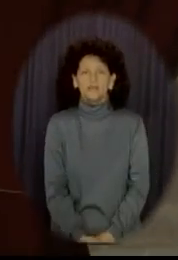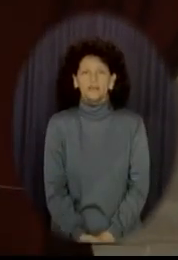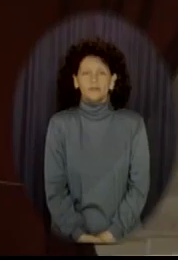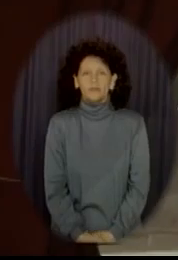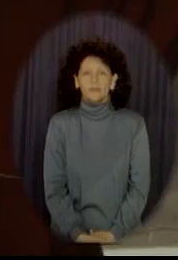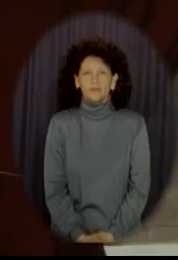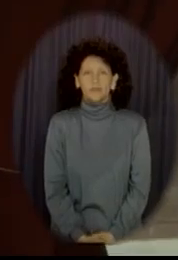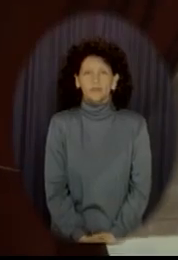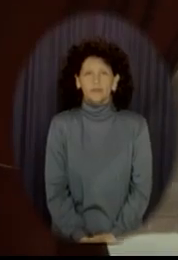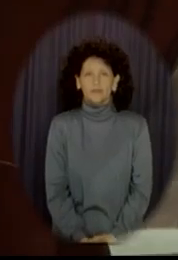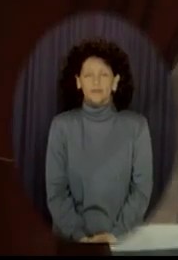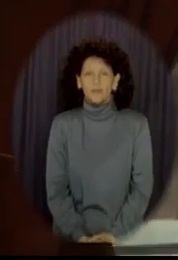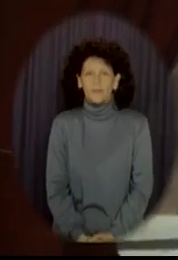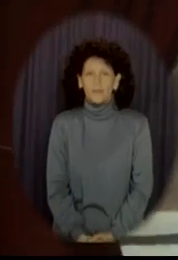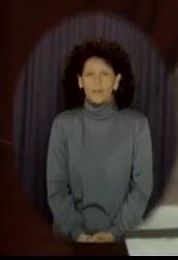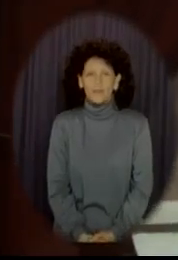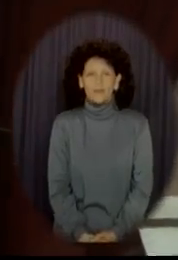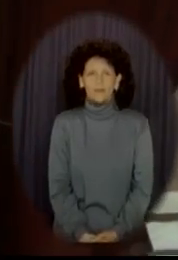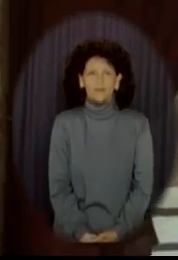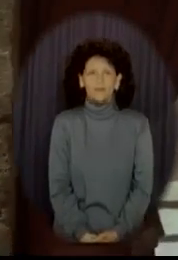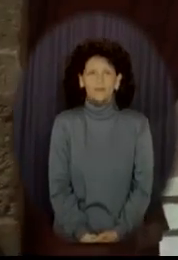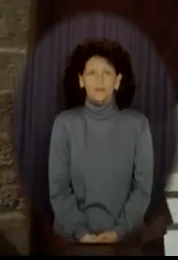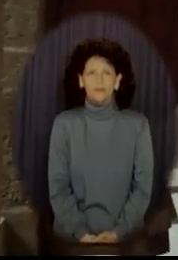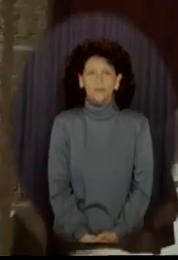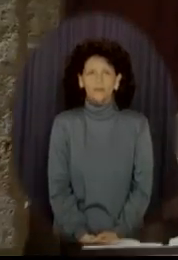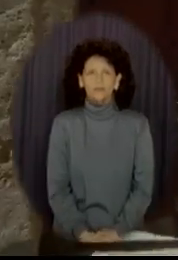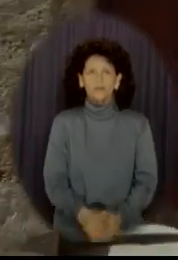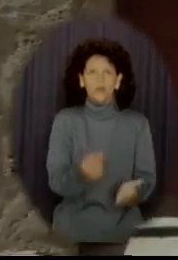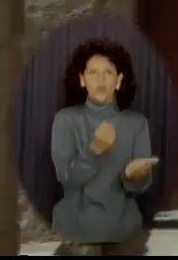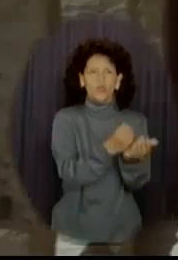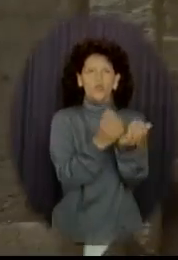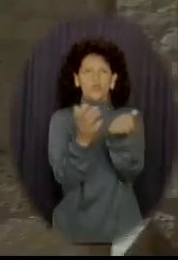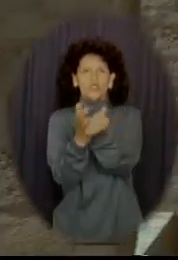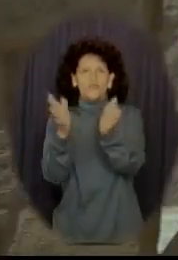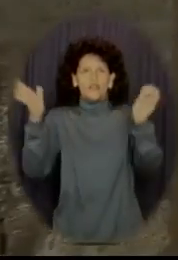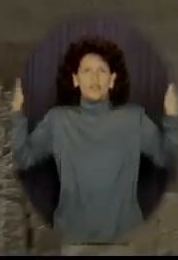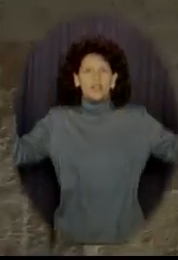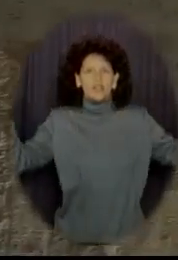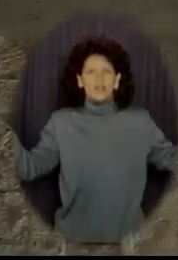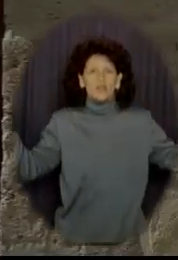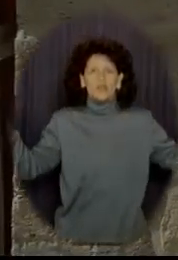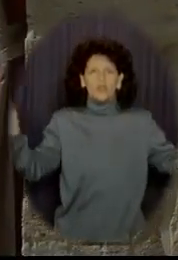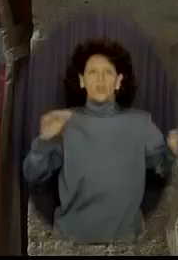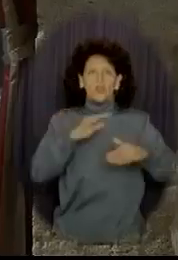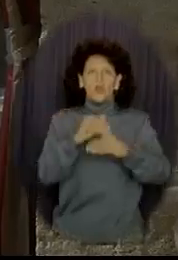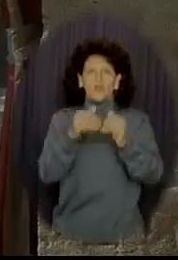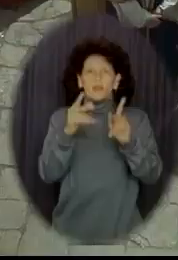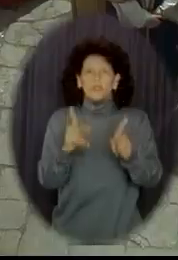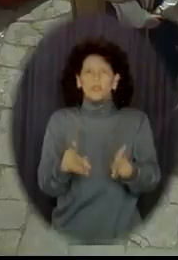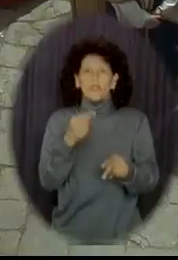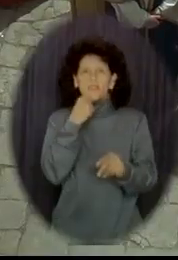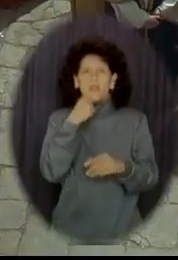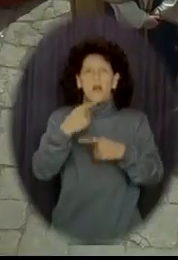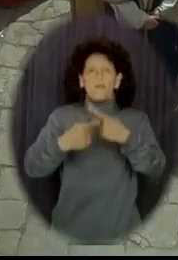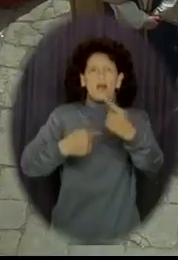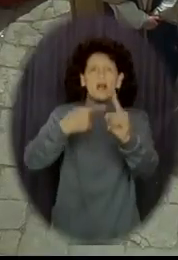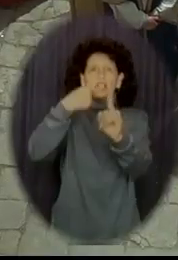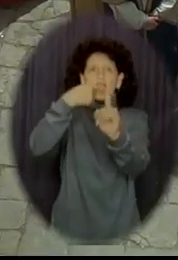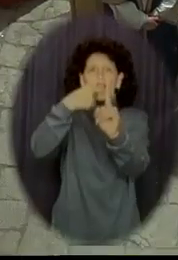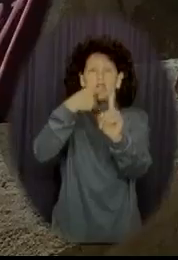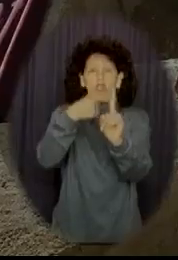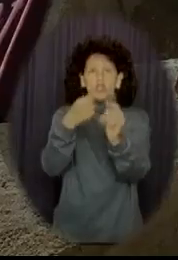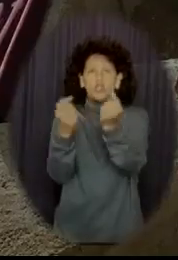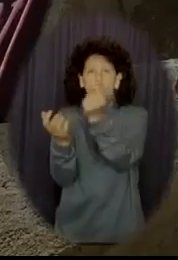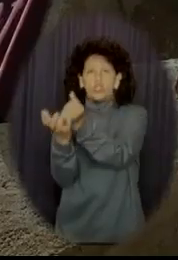Poncio Pilato dictó la sentencia de muerte a Jesús. Soltó a Barrabás, el hombre que ellos pidieron, el cual había